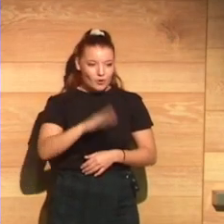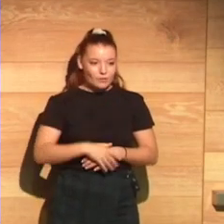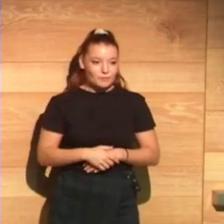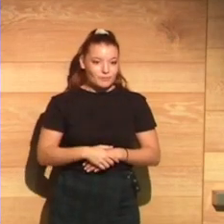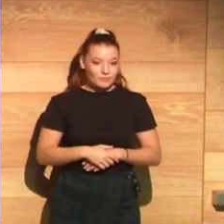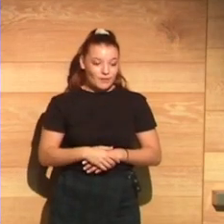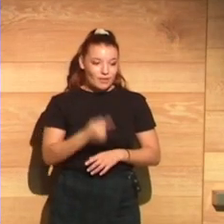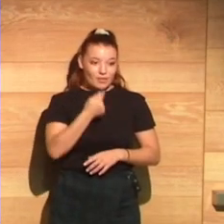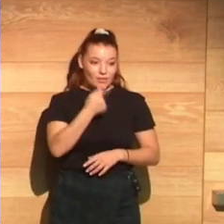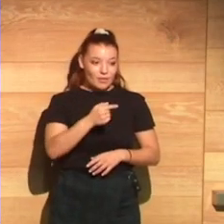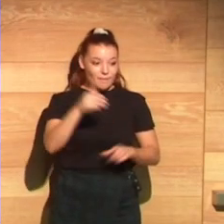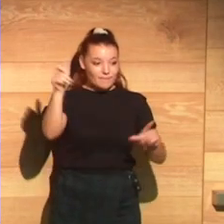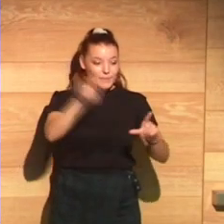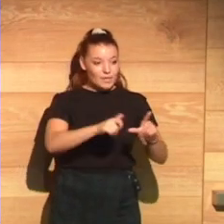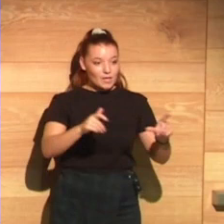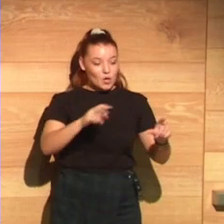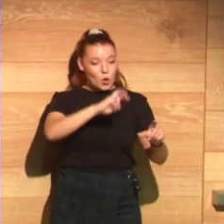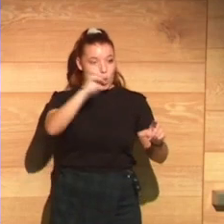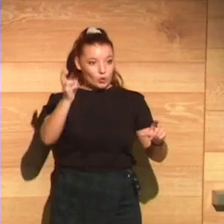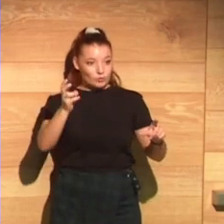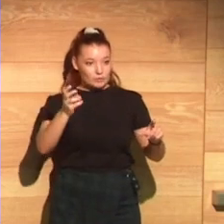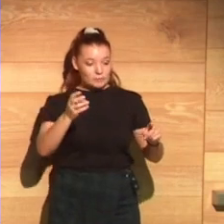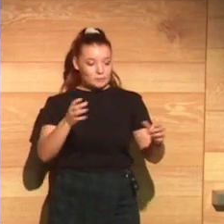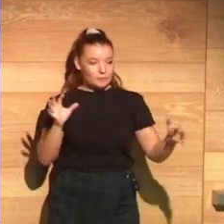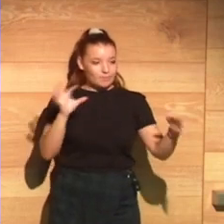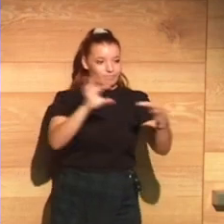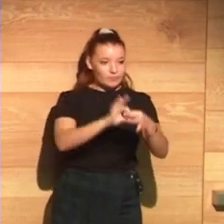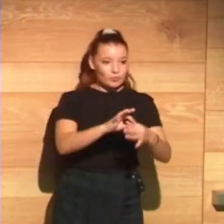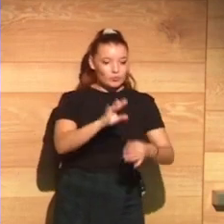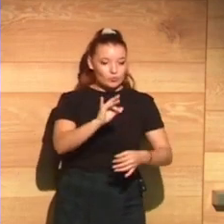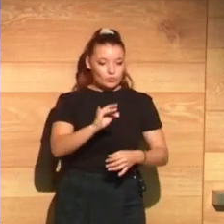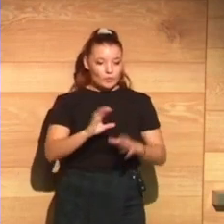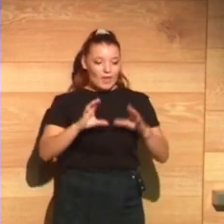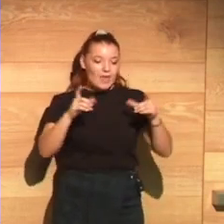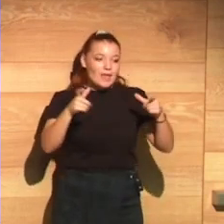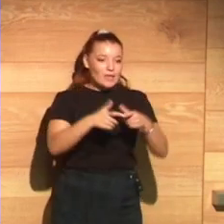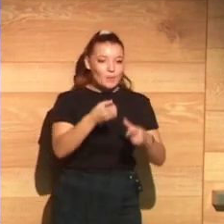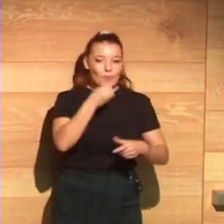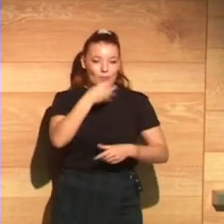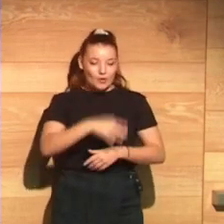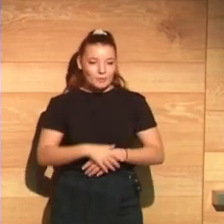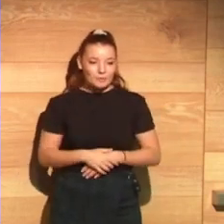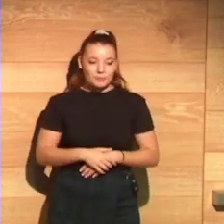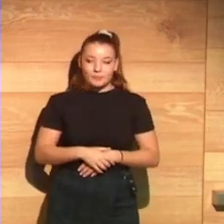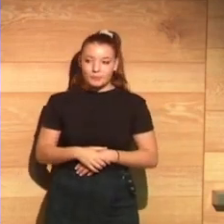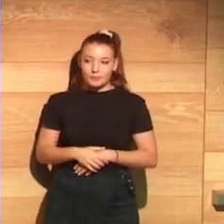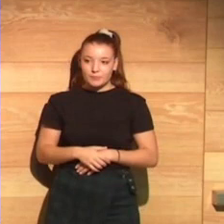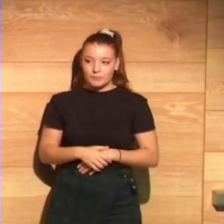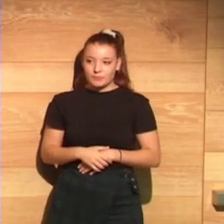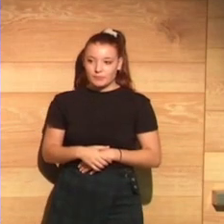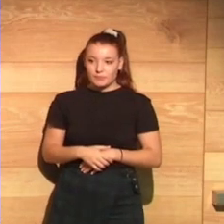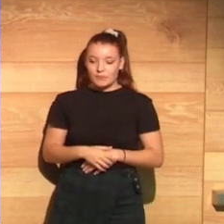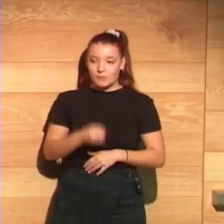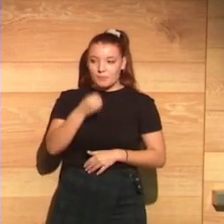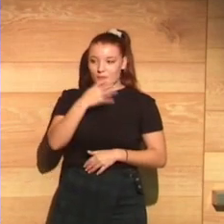y que bueno, que él hubiera vuelto a trabajar con ella en más películas. No, hacían un